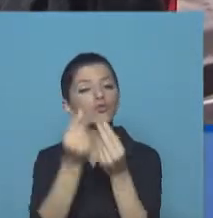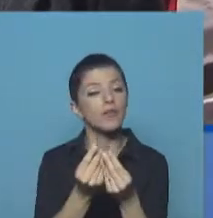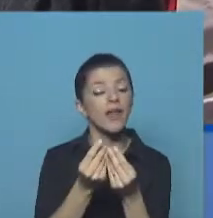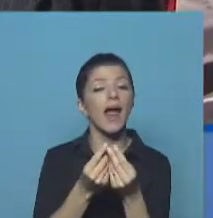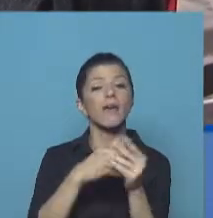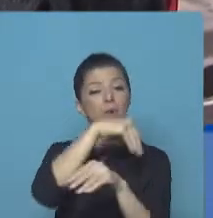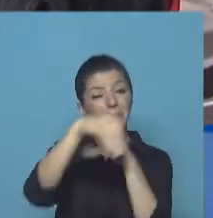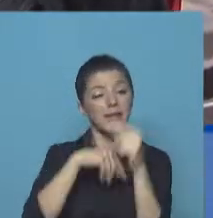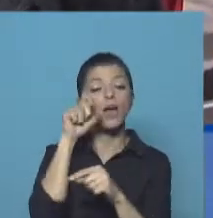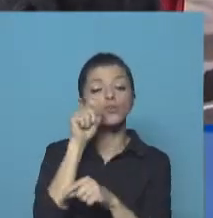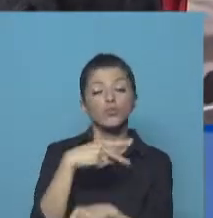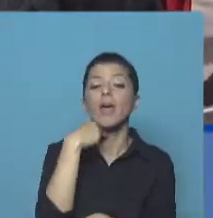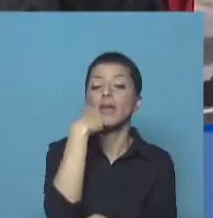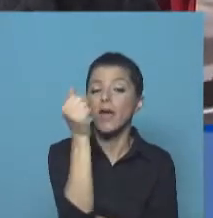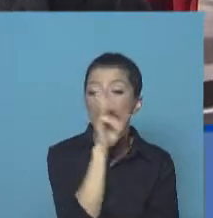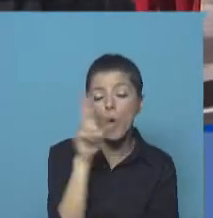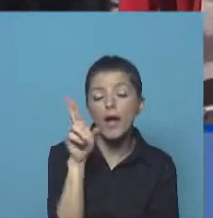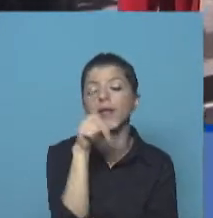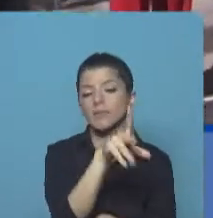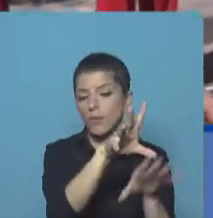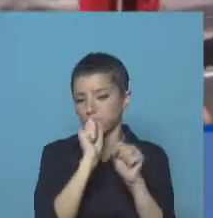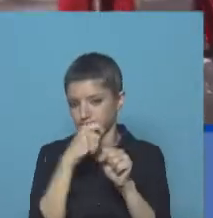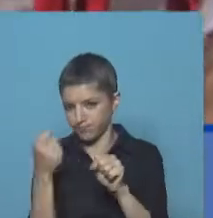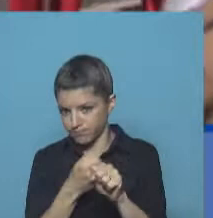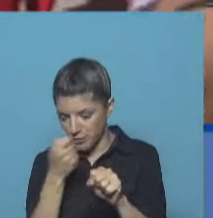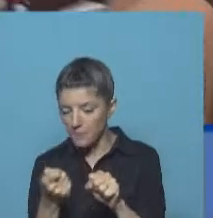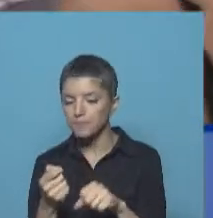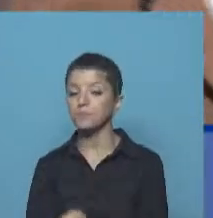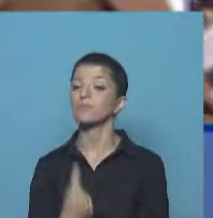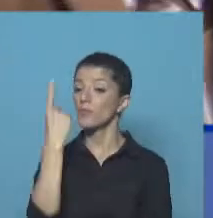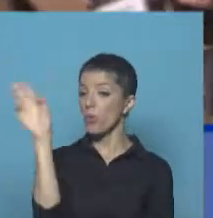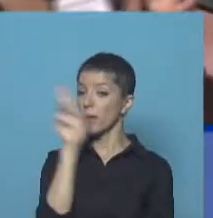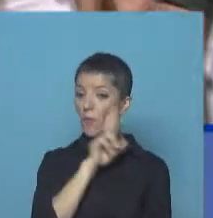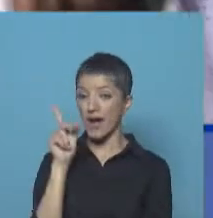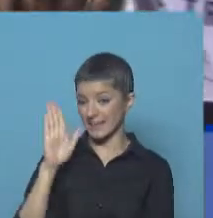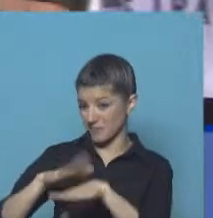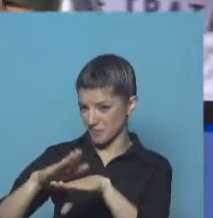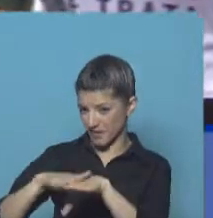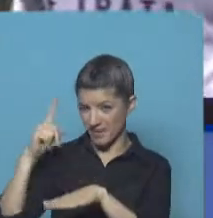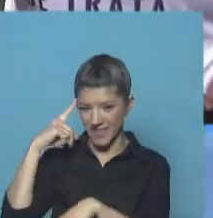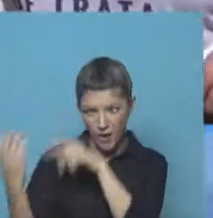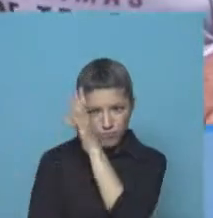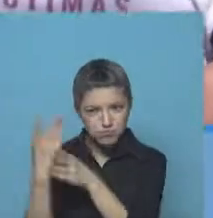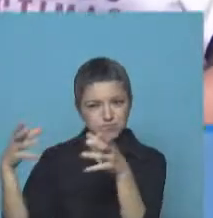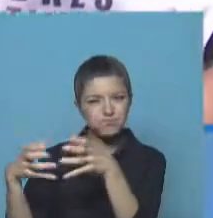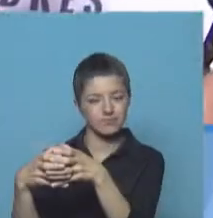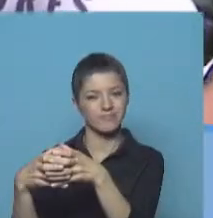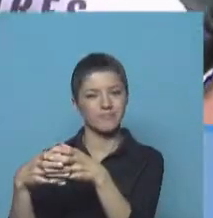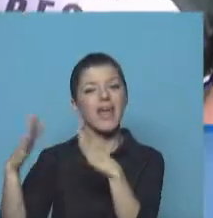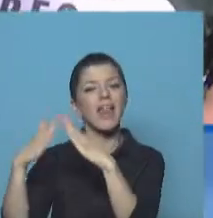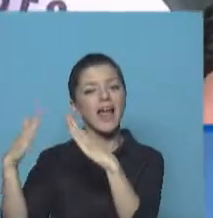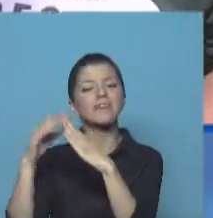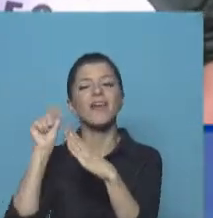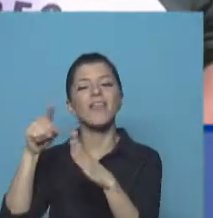son muchos los casos y algunos muy muy conocidos una de las fundadoras de esta casa de las familias